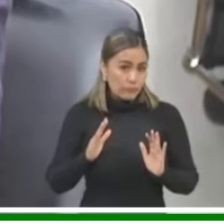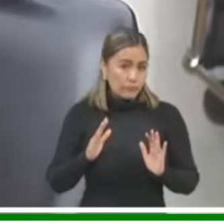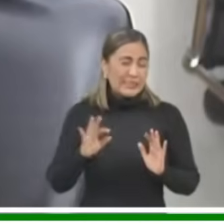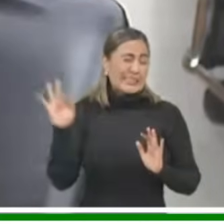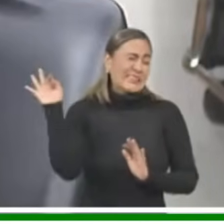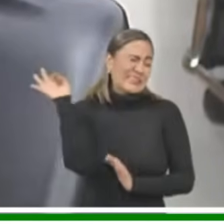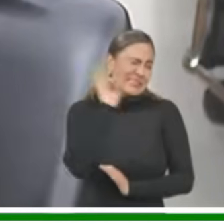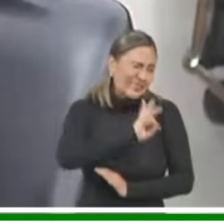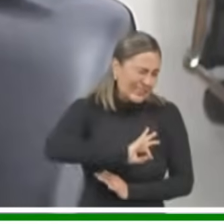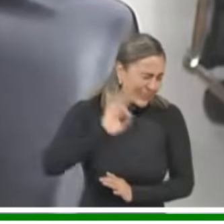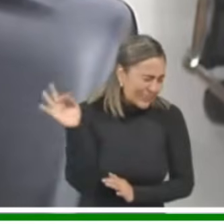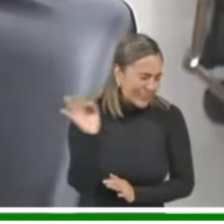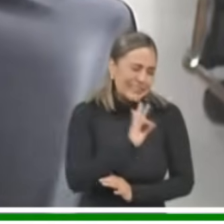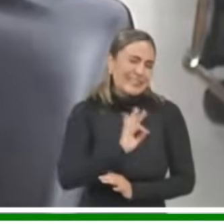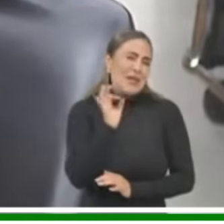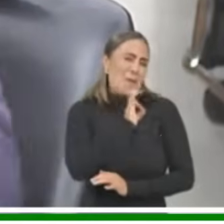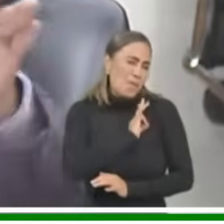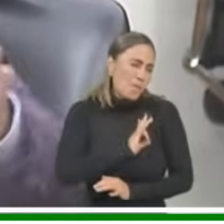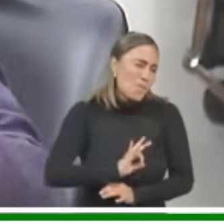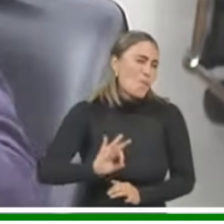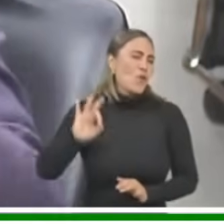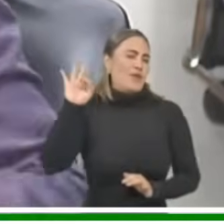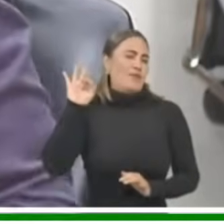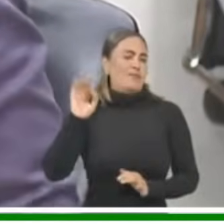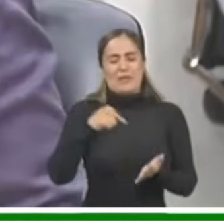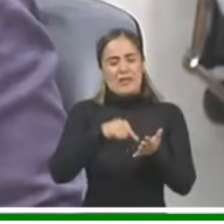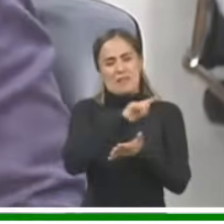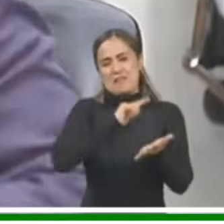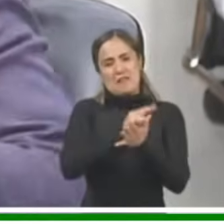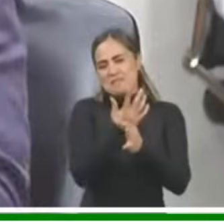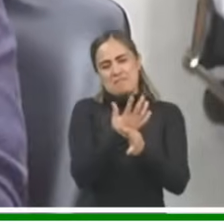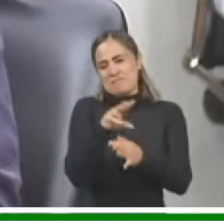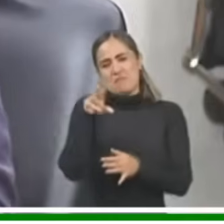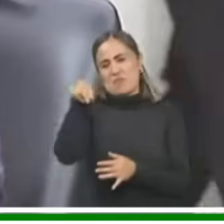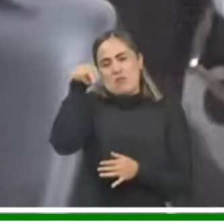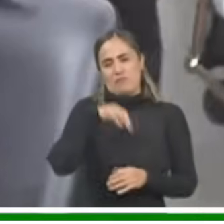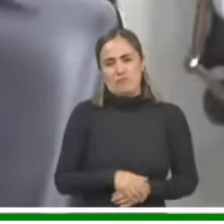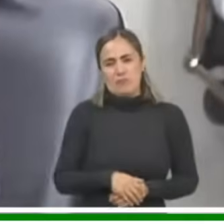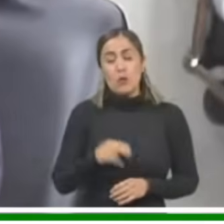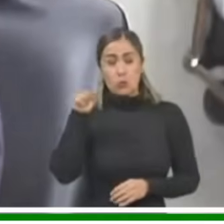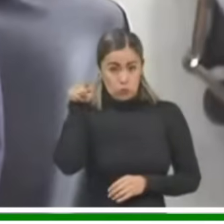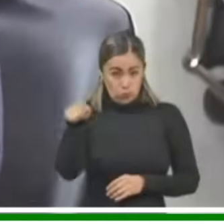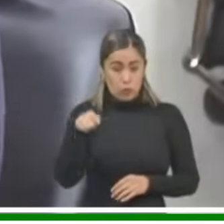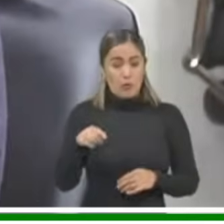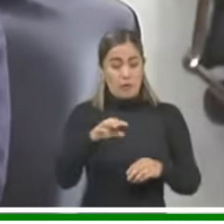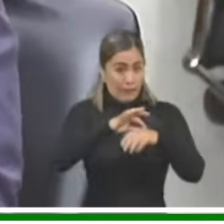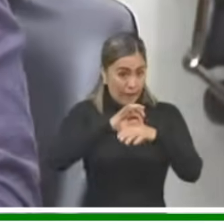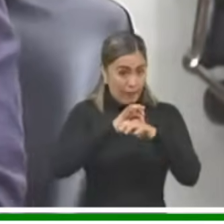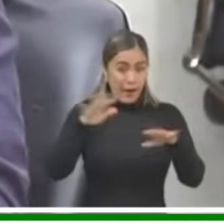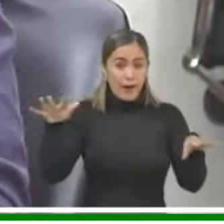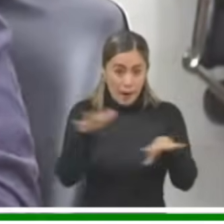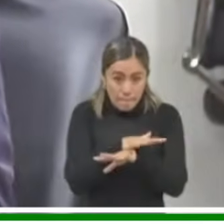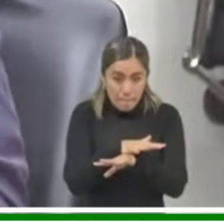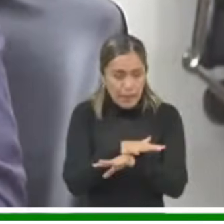remoto caso de que fuera viable y que se pudiera hacer, que es imposible jurídicamente, pues no va a cambiar la realidad, porque si usted pretende que